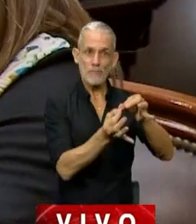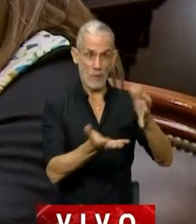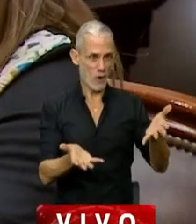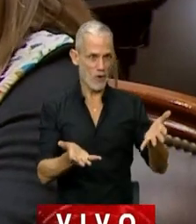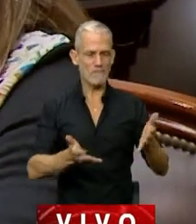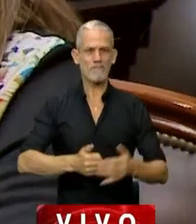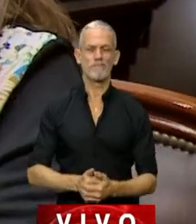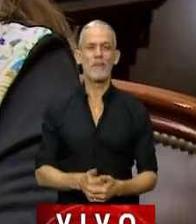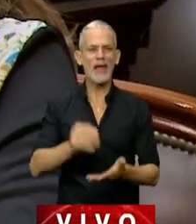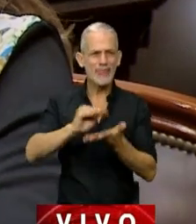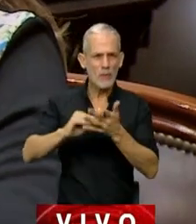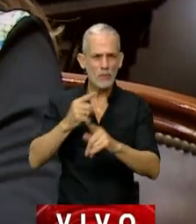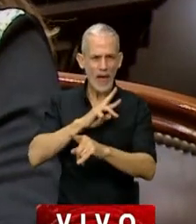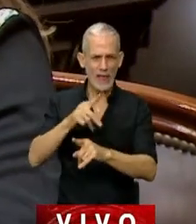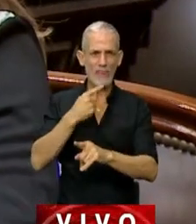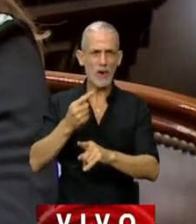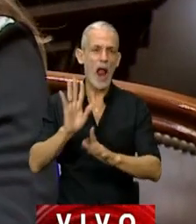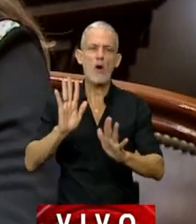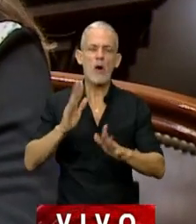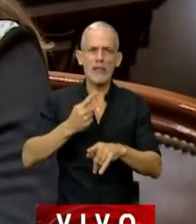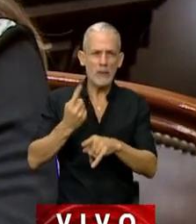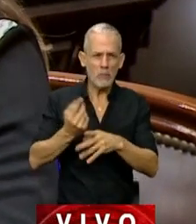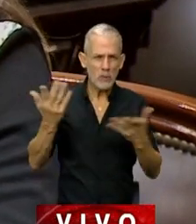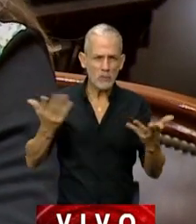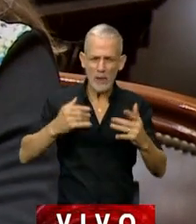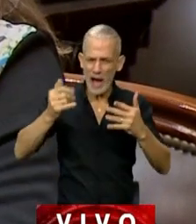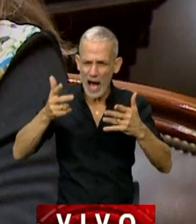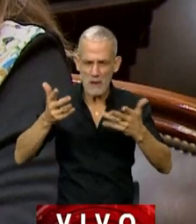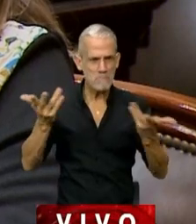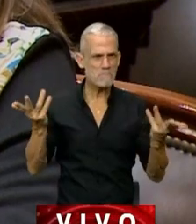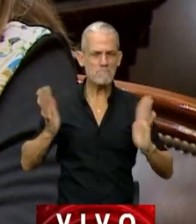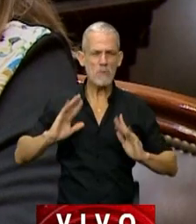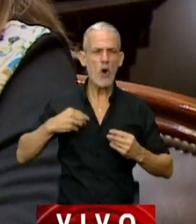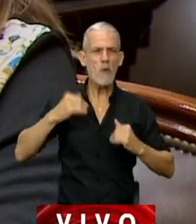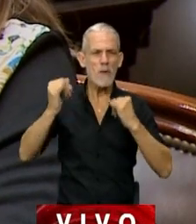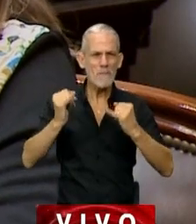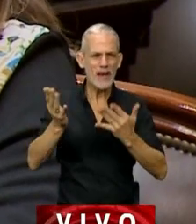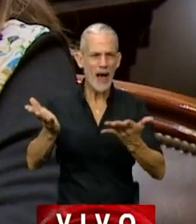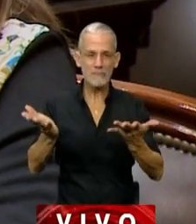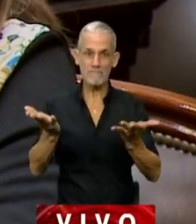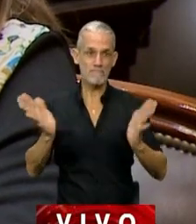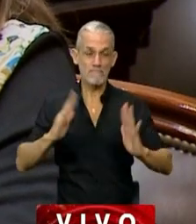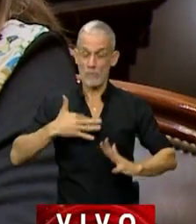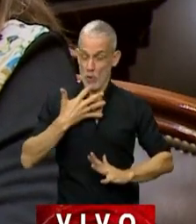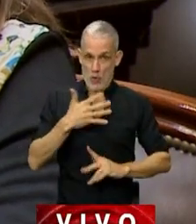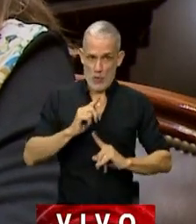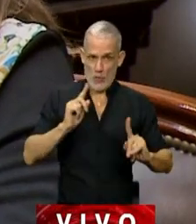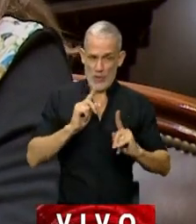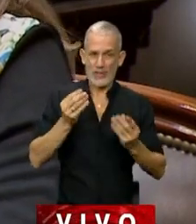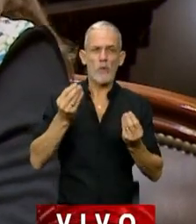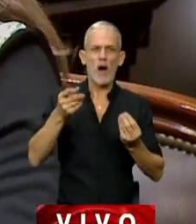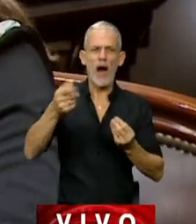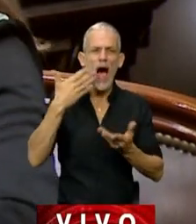además menciona algo que también es imposible de rebatirle, porque la verdad es que no entiendo por